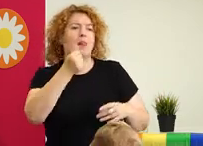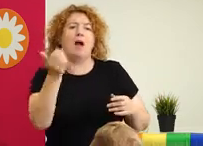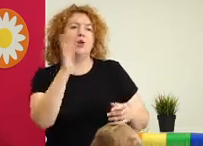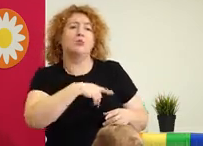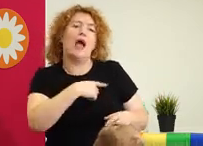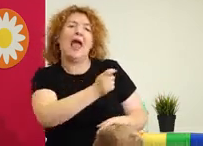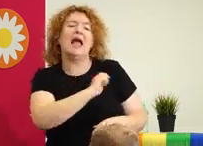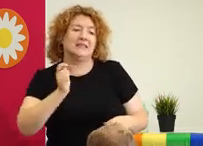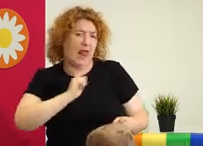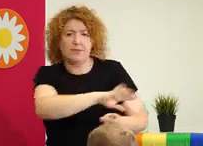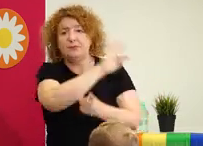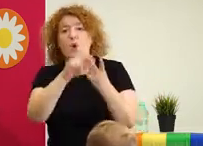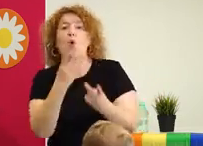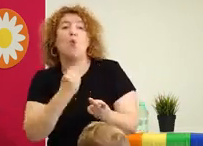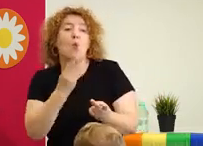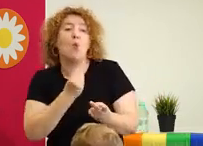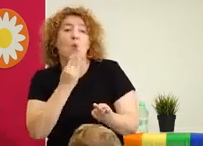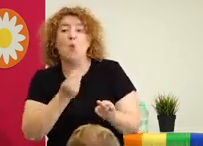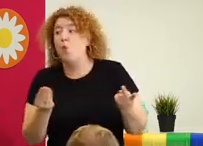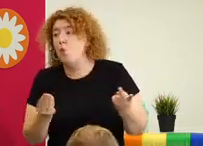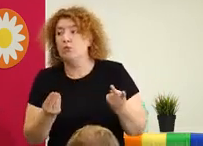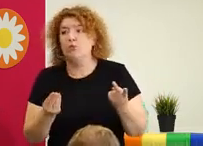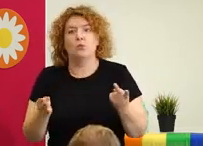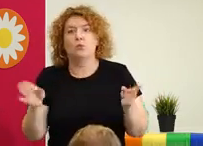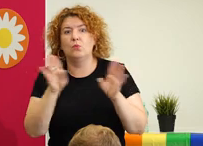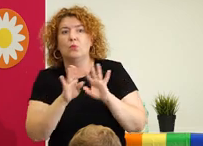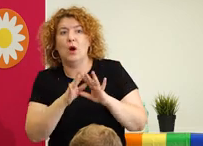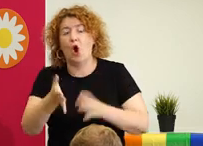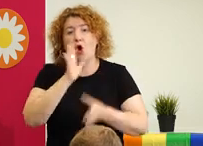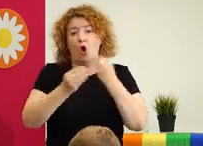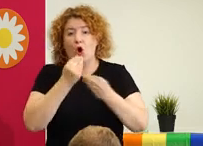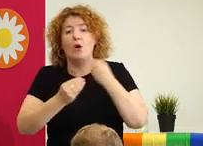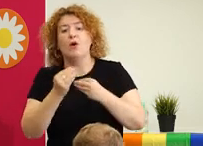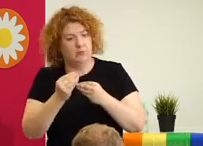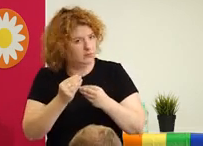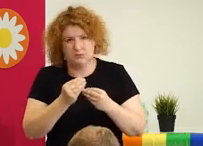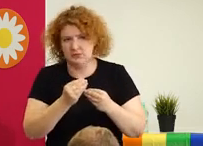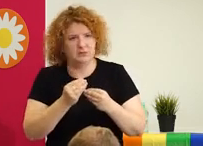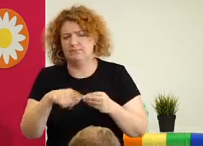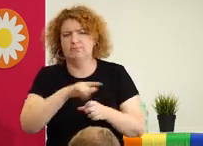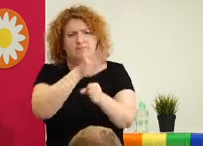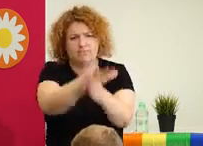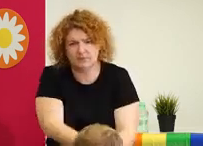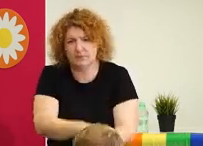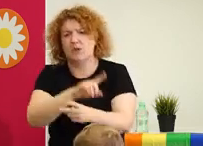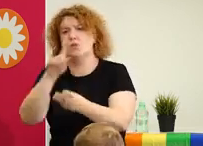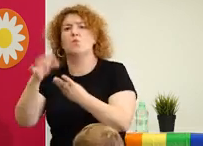ser esclavos. Los judíos que salían por la noche a comerse bebé, salimos a cazarle.